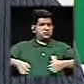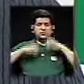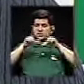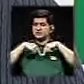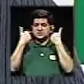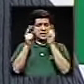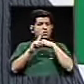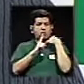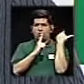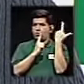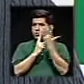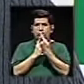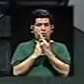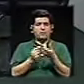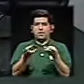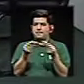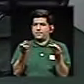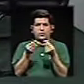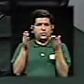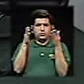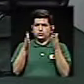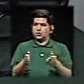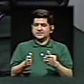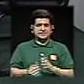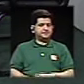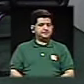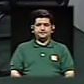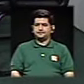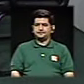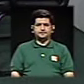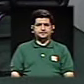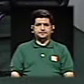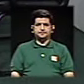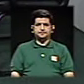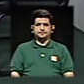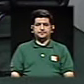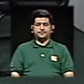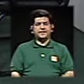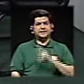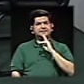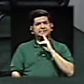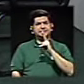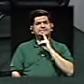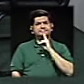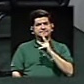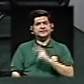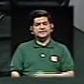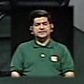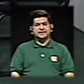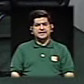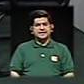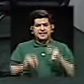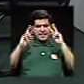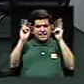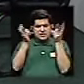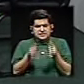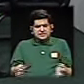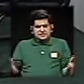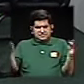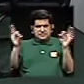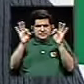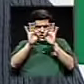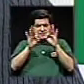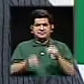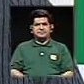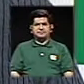social eh productor y y en realidad el los temas cruciales verdad que